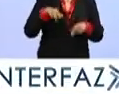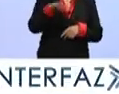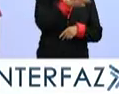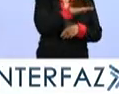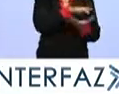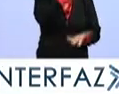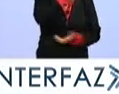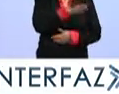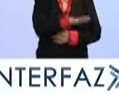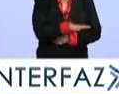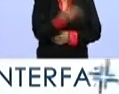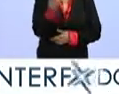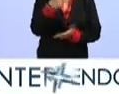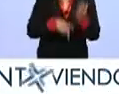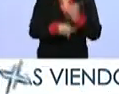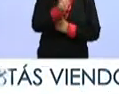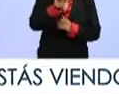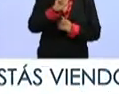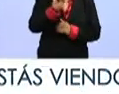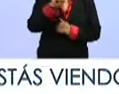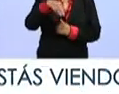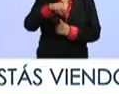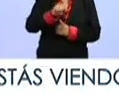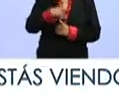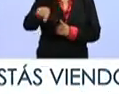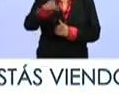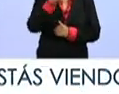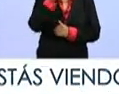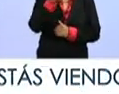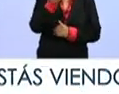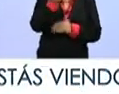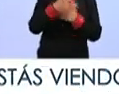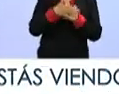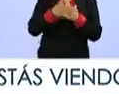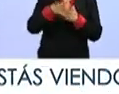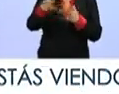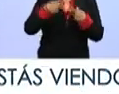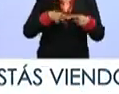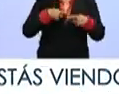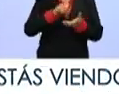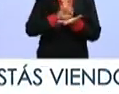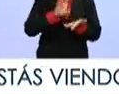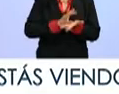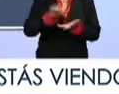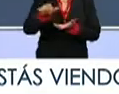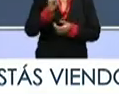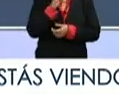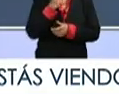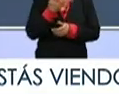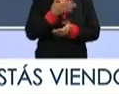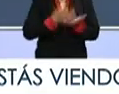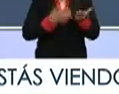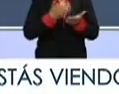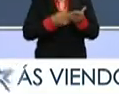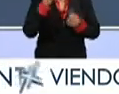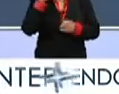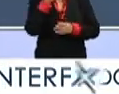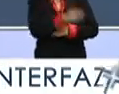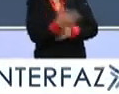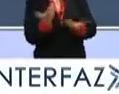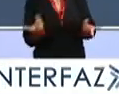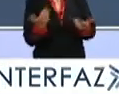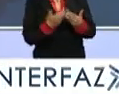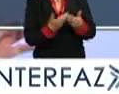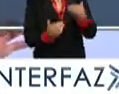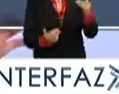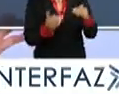población. En 2011, la Organización Mundial de la Salud alertaba que las personas con discapacidad aún tenían tasas